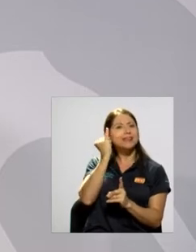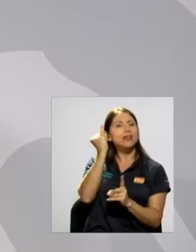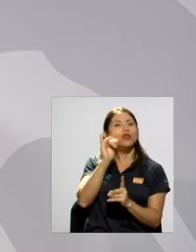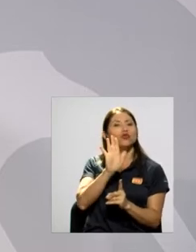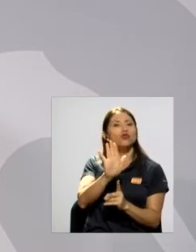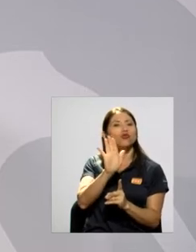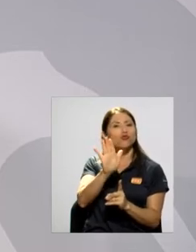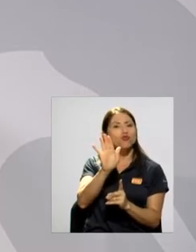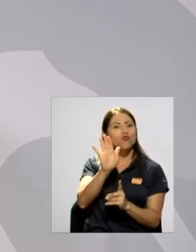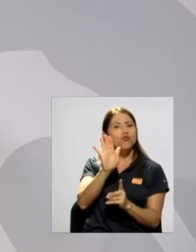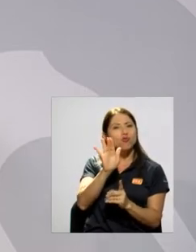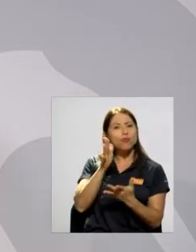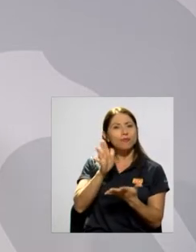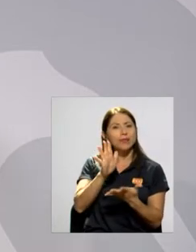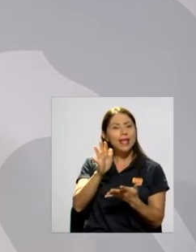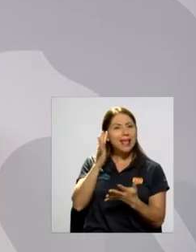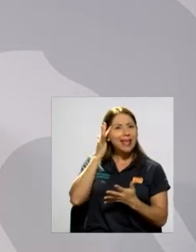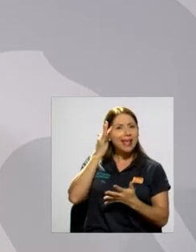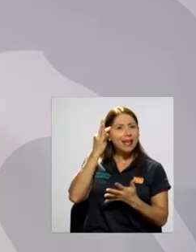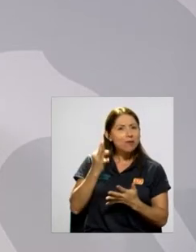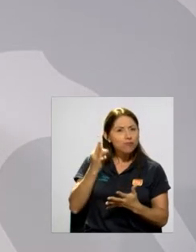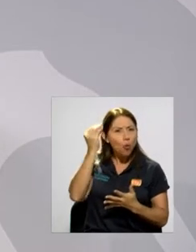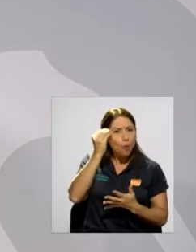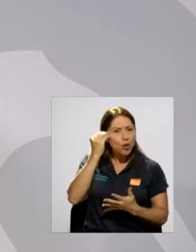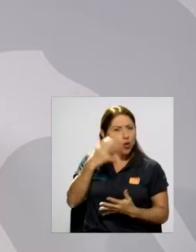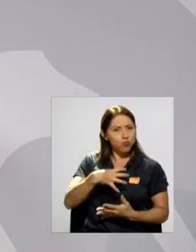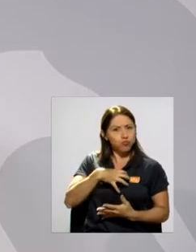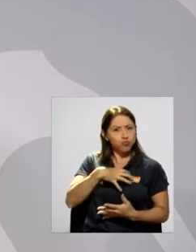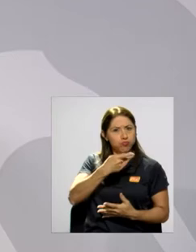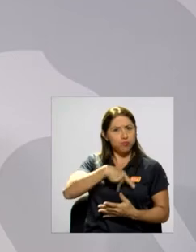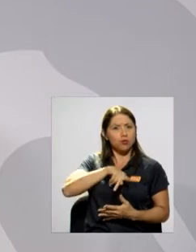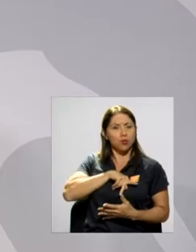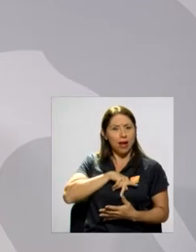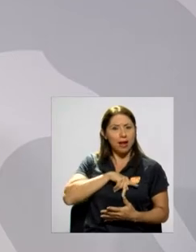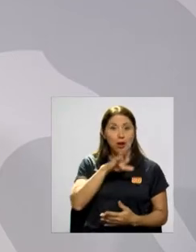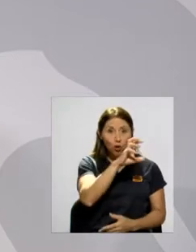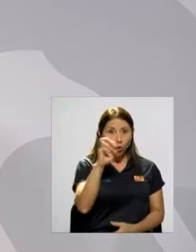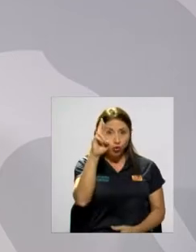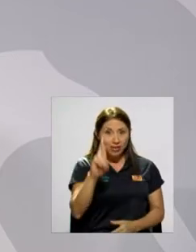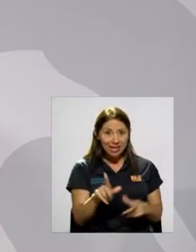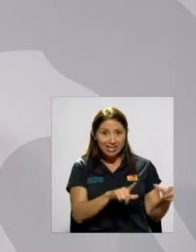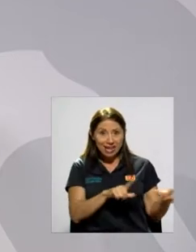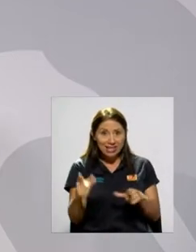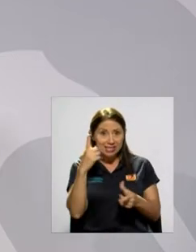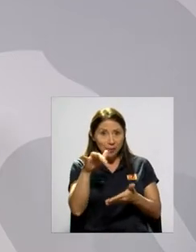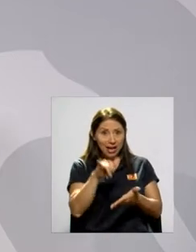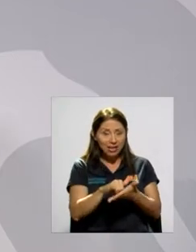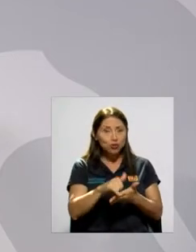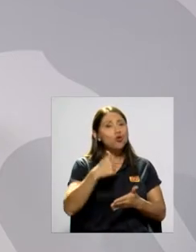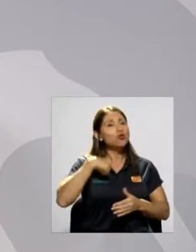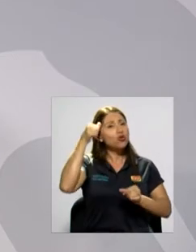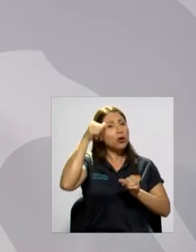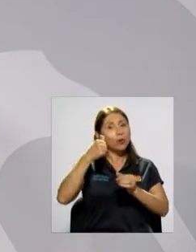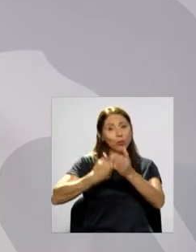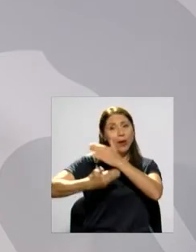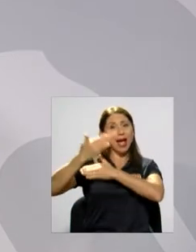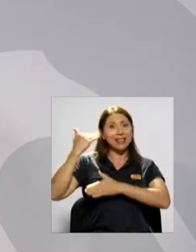¿Está Costa Rica lista para eso? Porque el antecedente que recuerdo es del TLC, cuando La